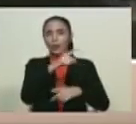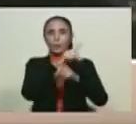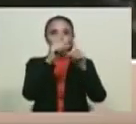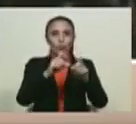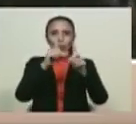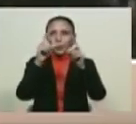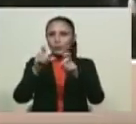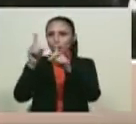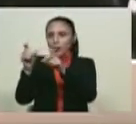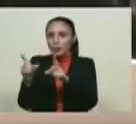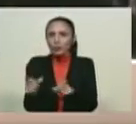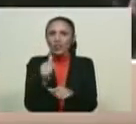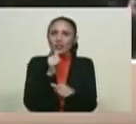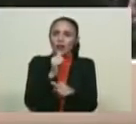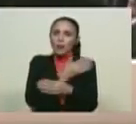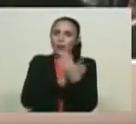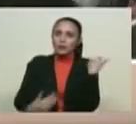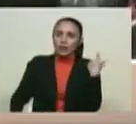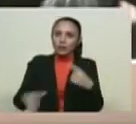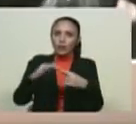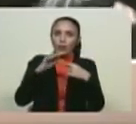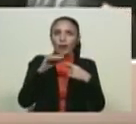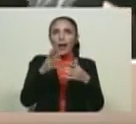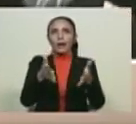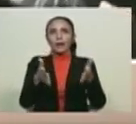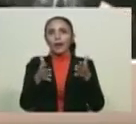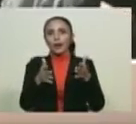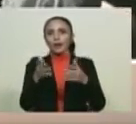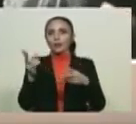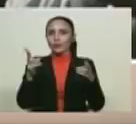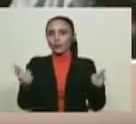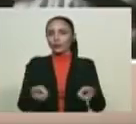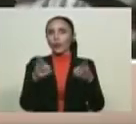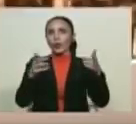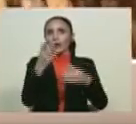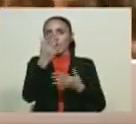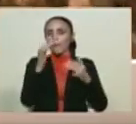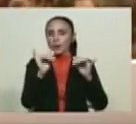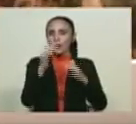las elecciones presidenciales en Brasil y vuelve Lula.